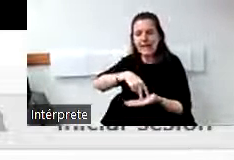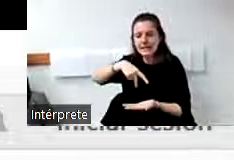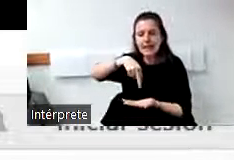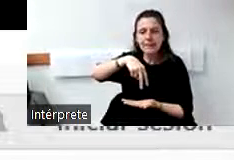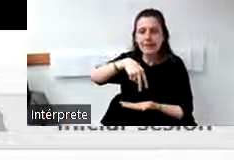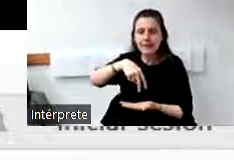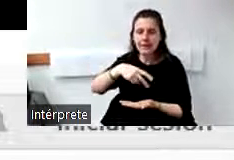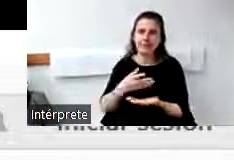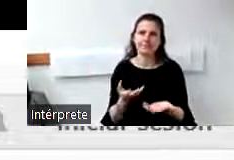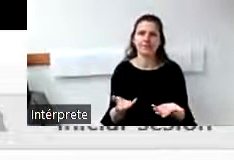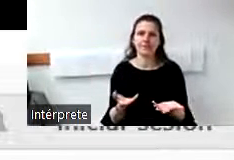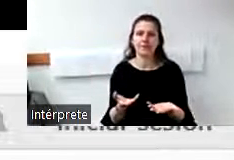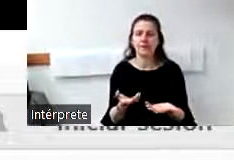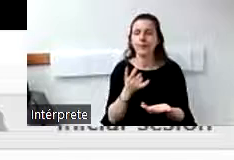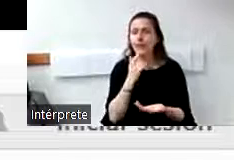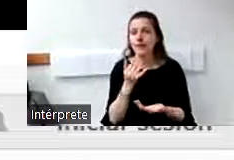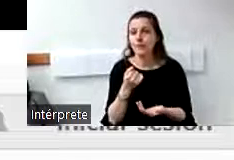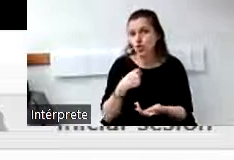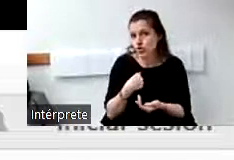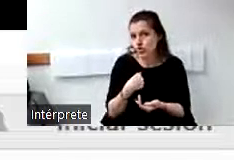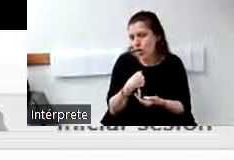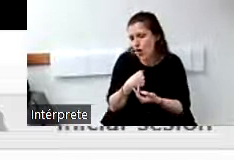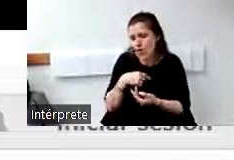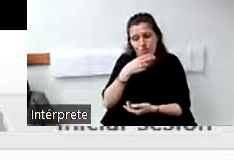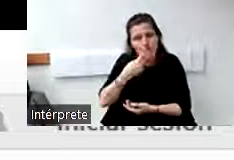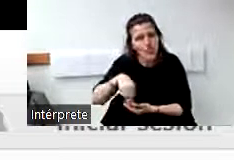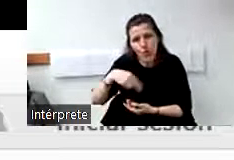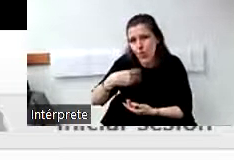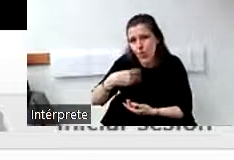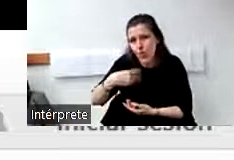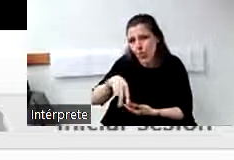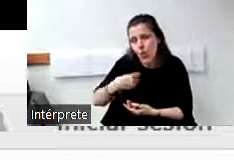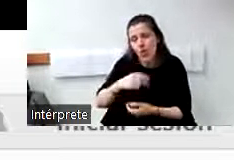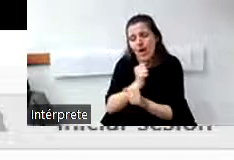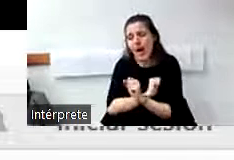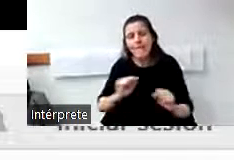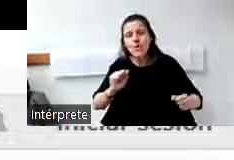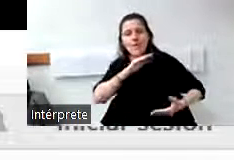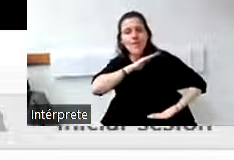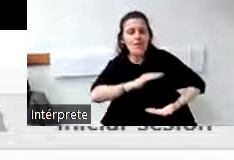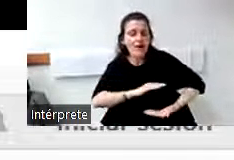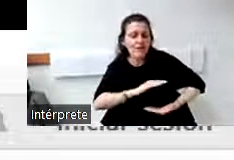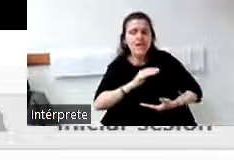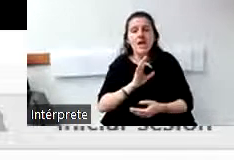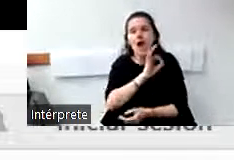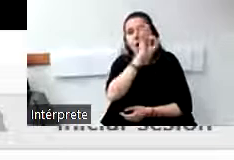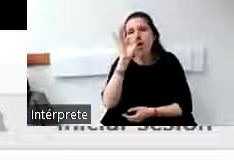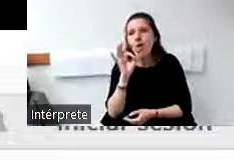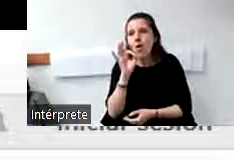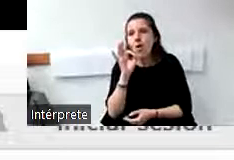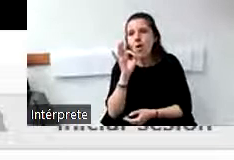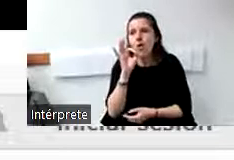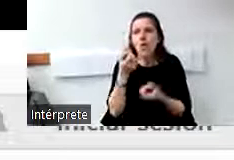la vida me pude hacer una mamografía o un Papanicolaou porque el servicio de salud no tiene los aparatos